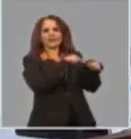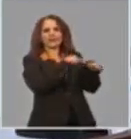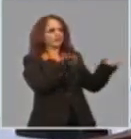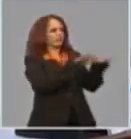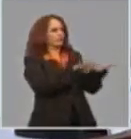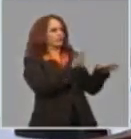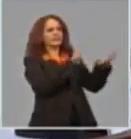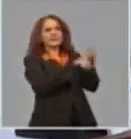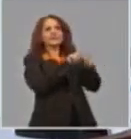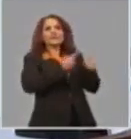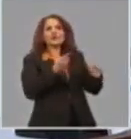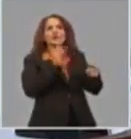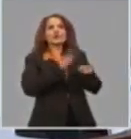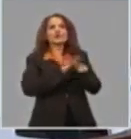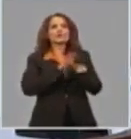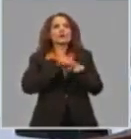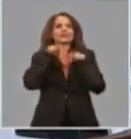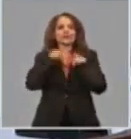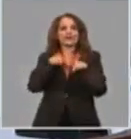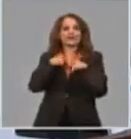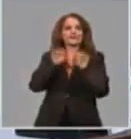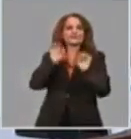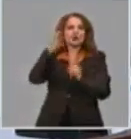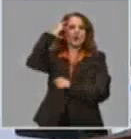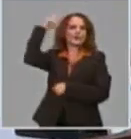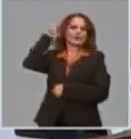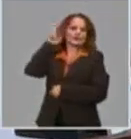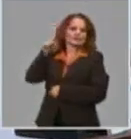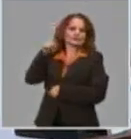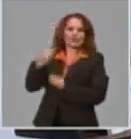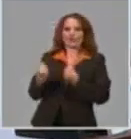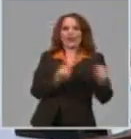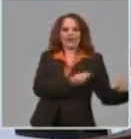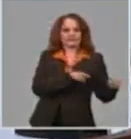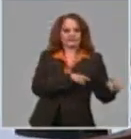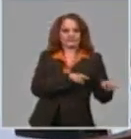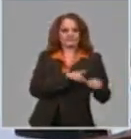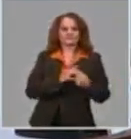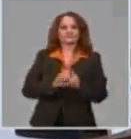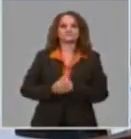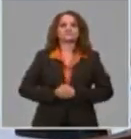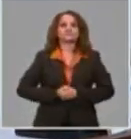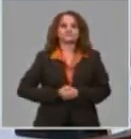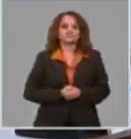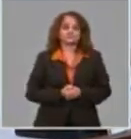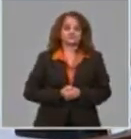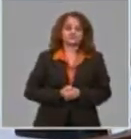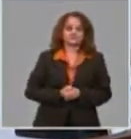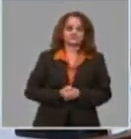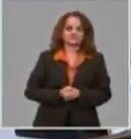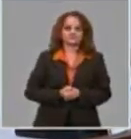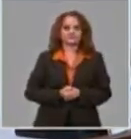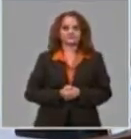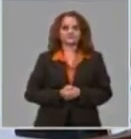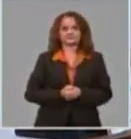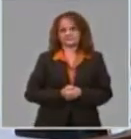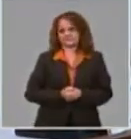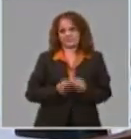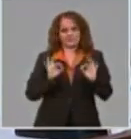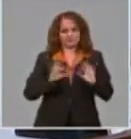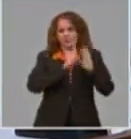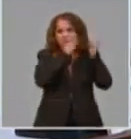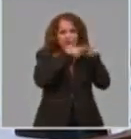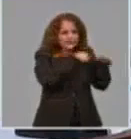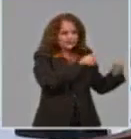causa o la consecuencia, es el que da lugar a el tema de los coleros, y eso es una